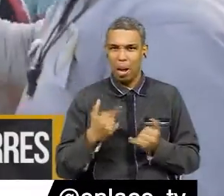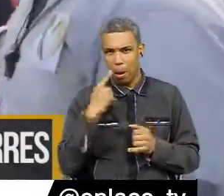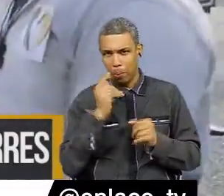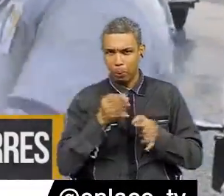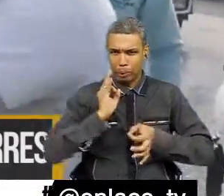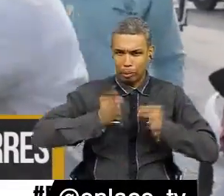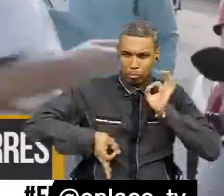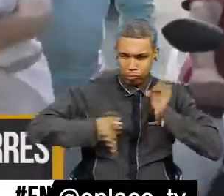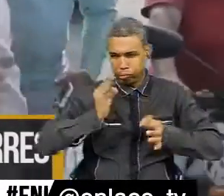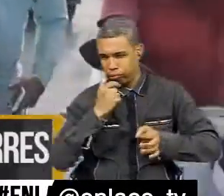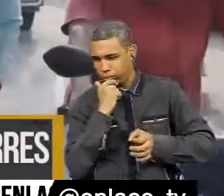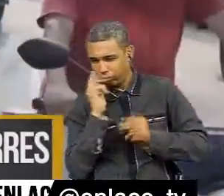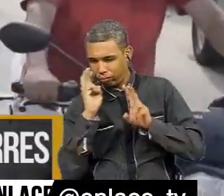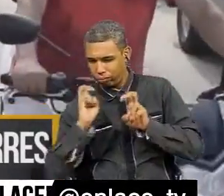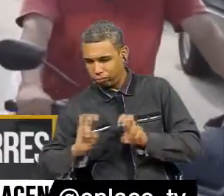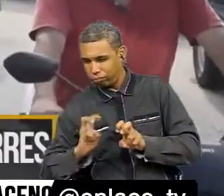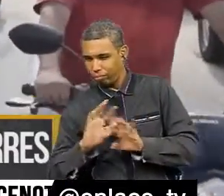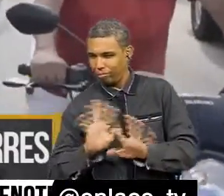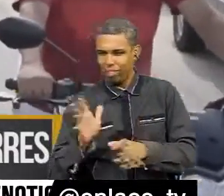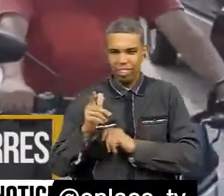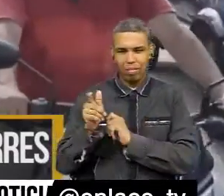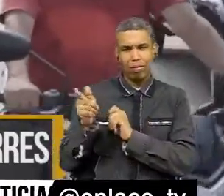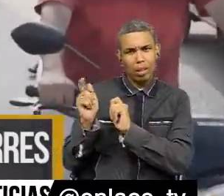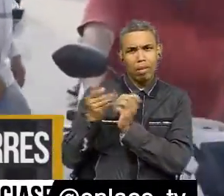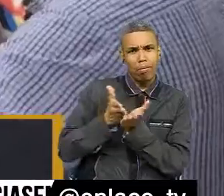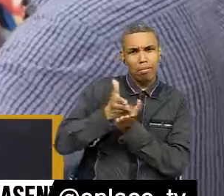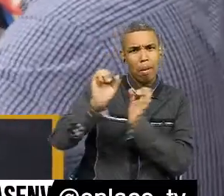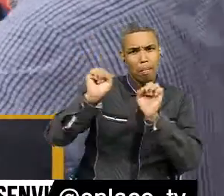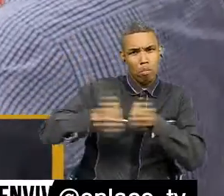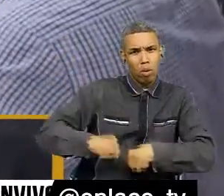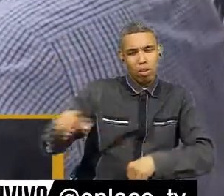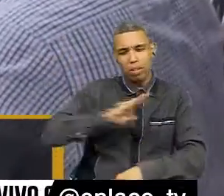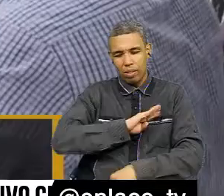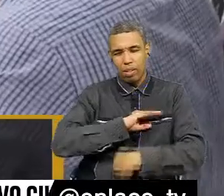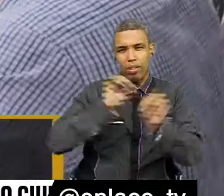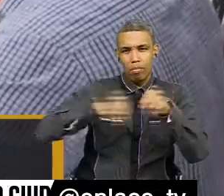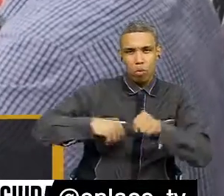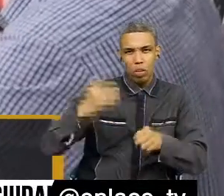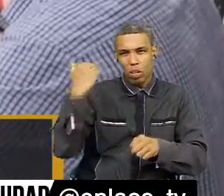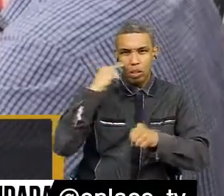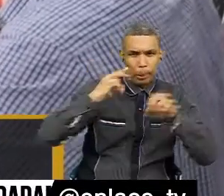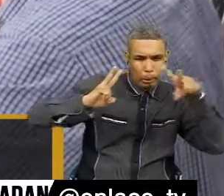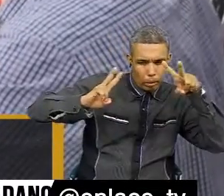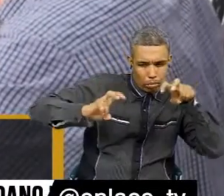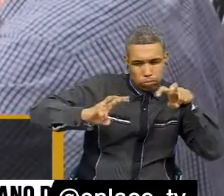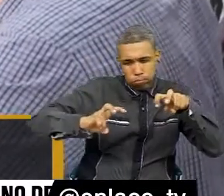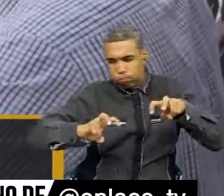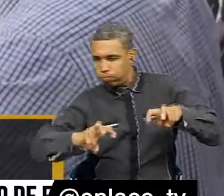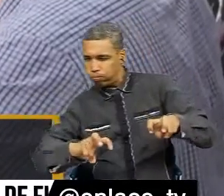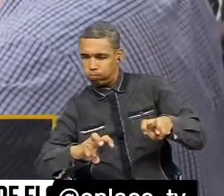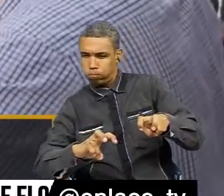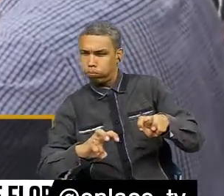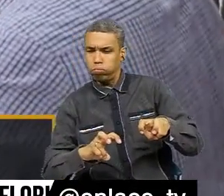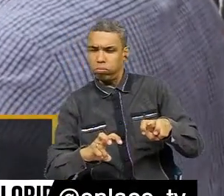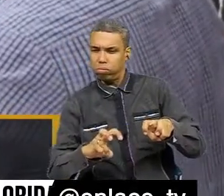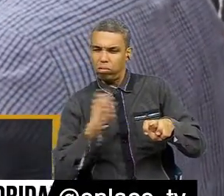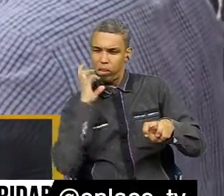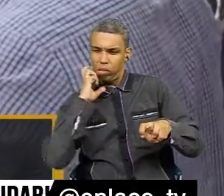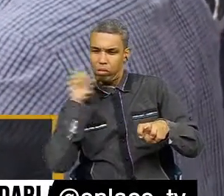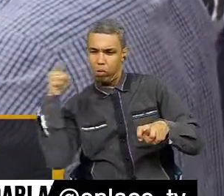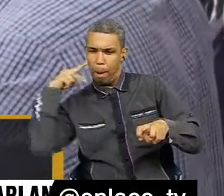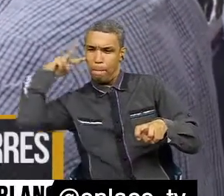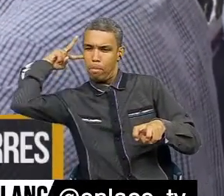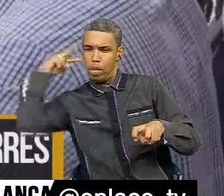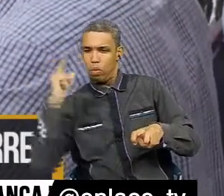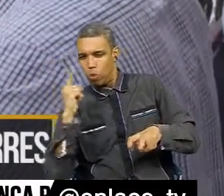sin discusión a Pinilla como el alcalde de todos los ciudadanos de Sabana de Torres. Sé que ha hecho las cosas bien, pero tampoco podría negarte que manos oscuras